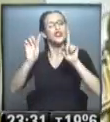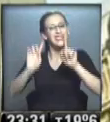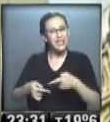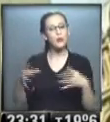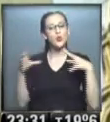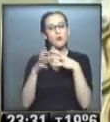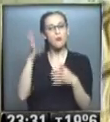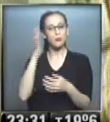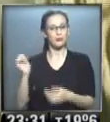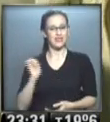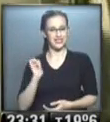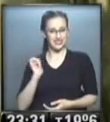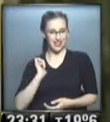militares,